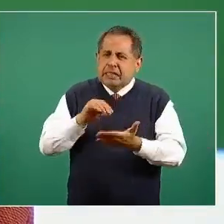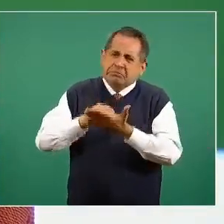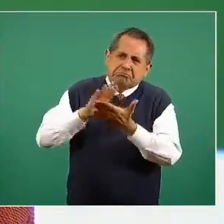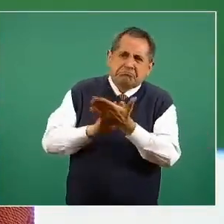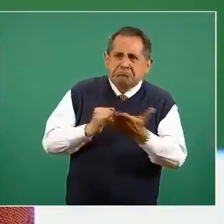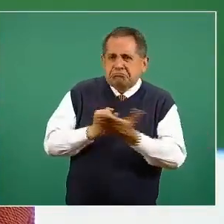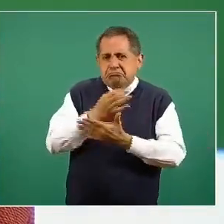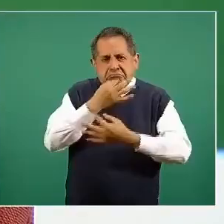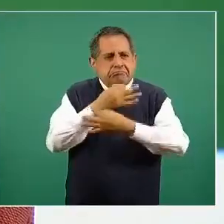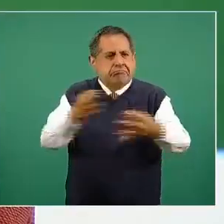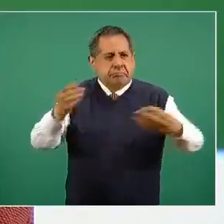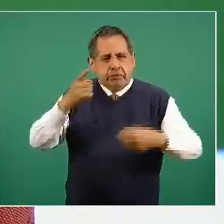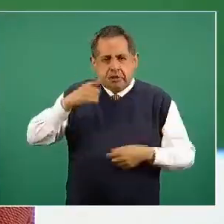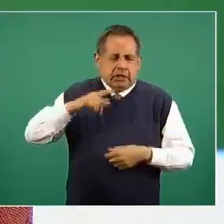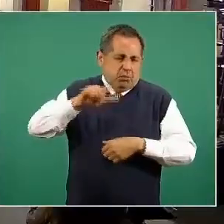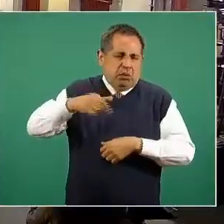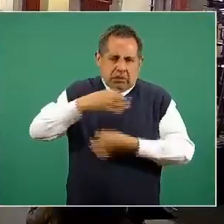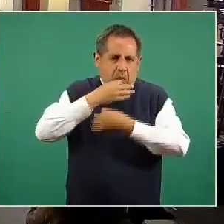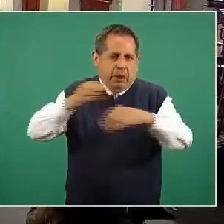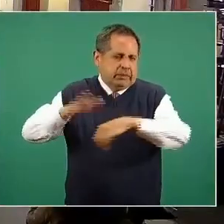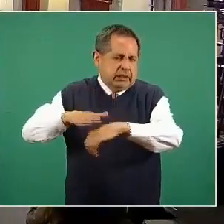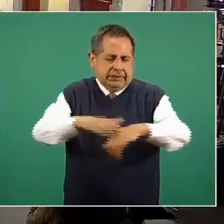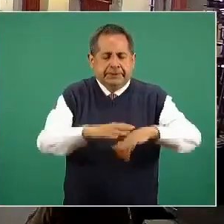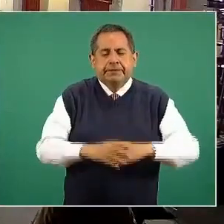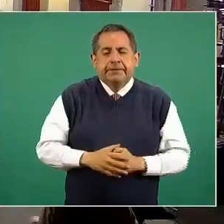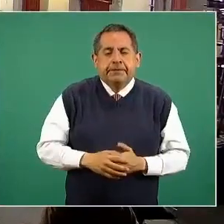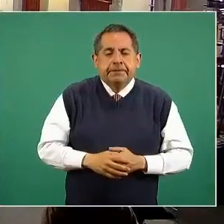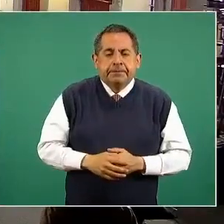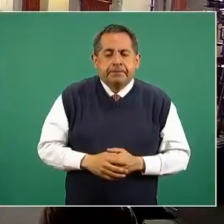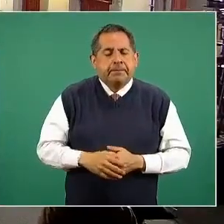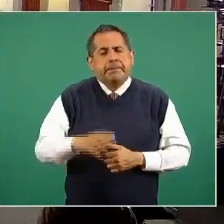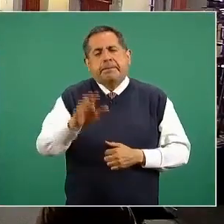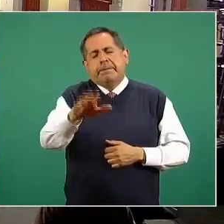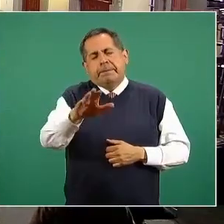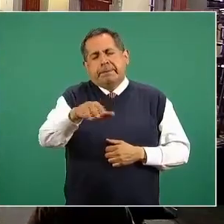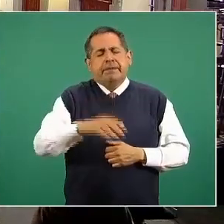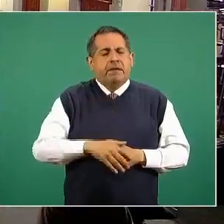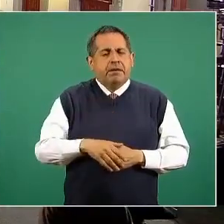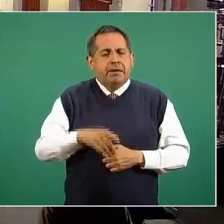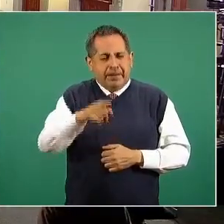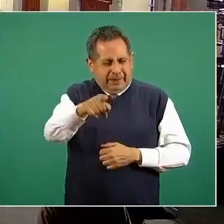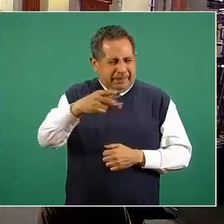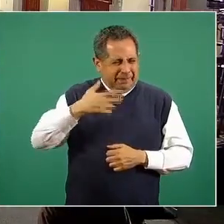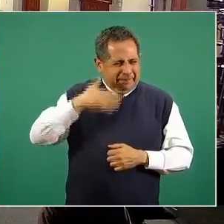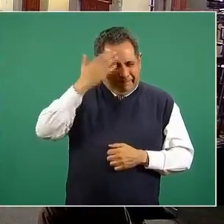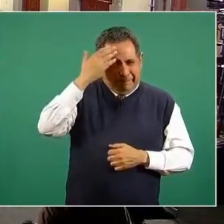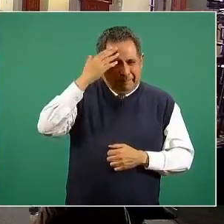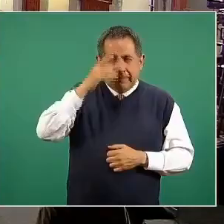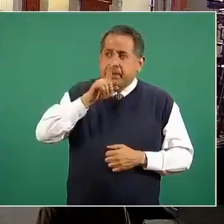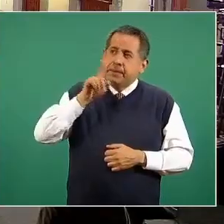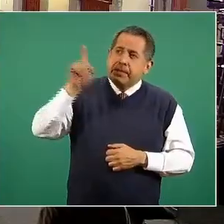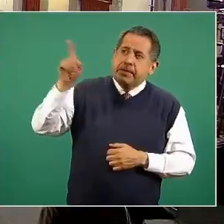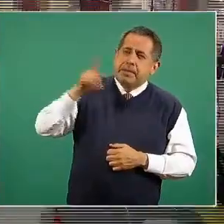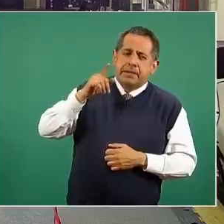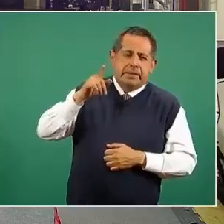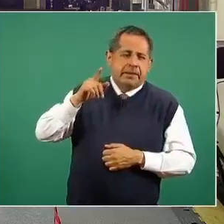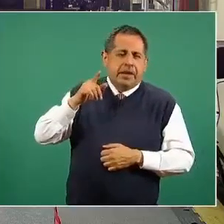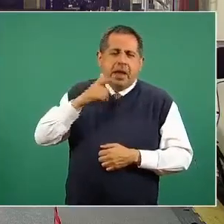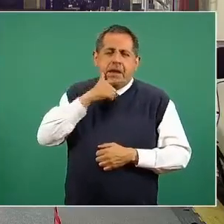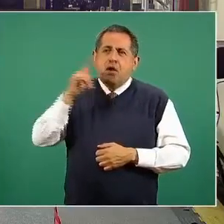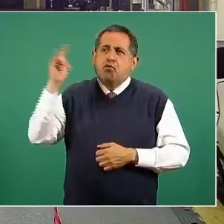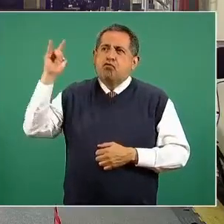conocimiento público de todos nosotros. Por último, doctor, este viajero que detectaron con la variante de la